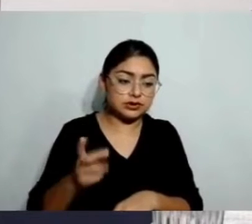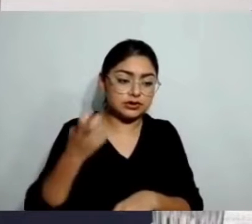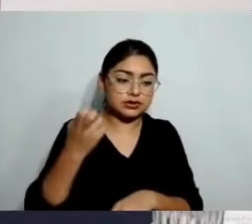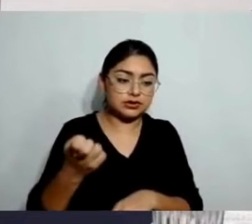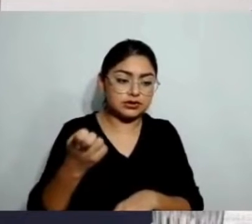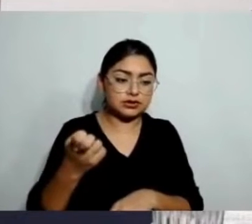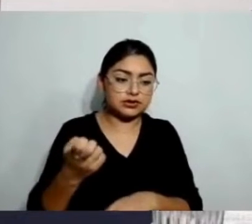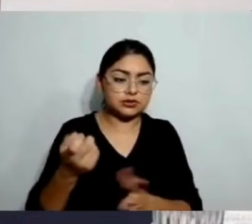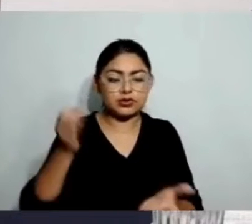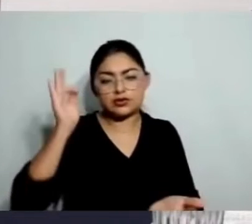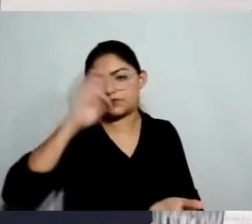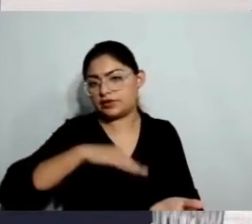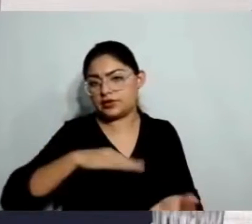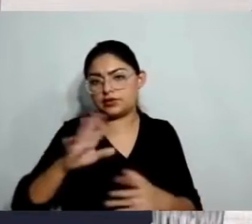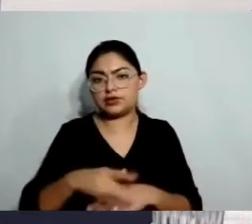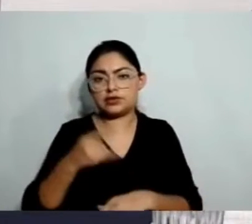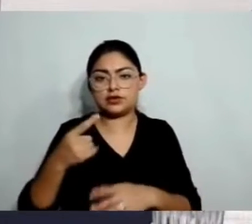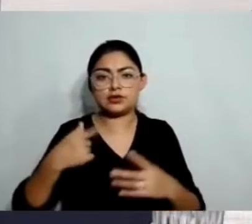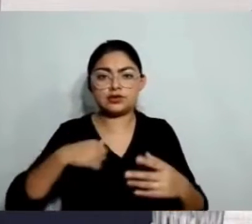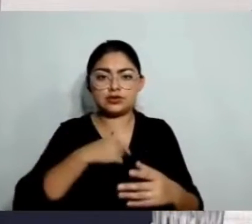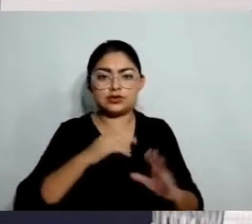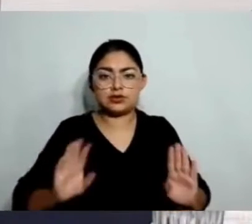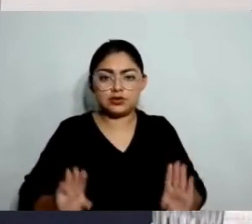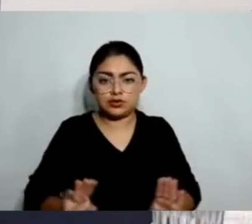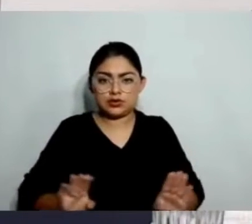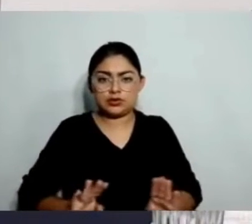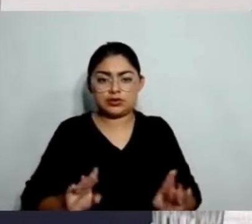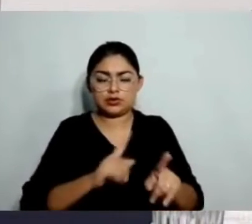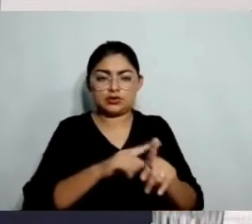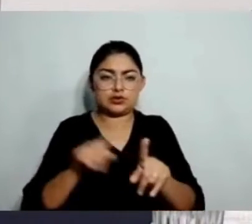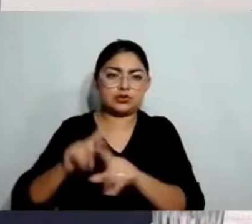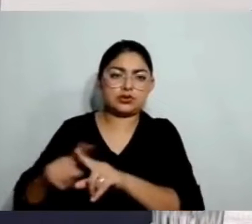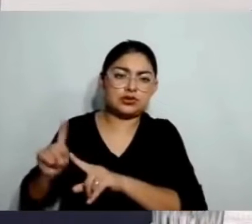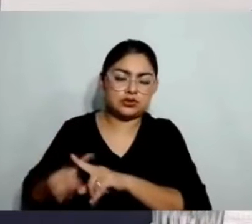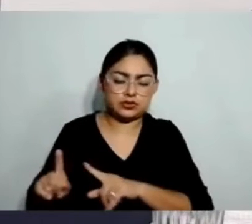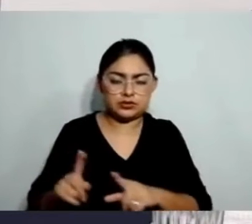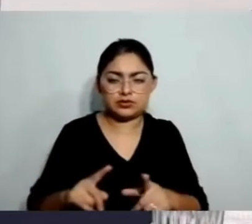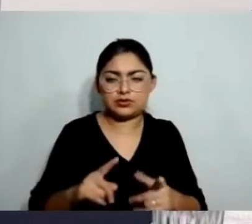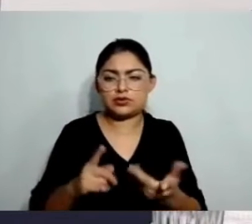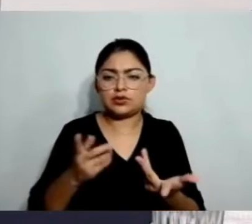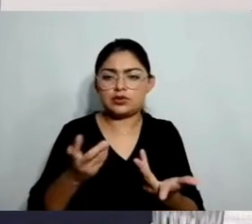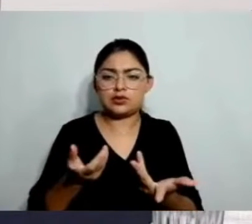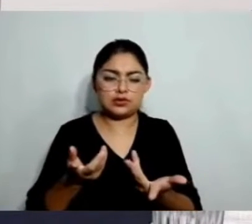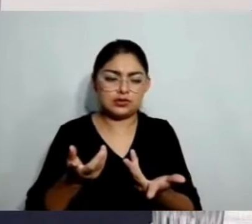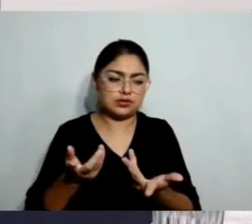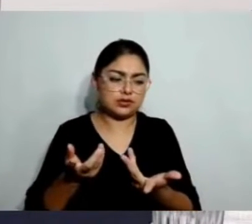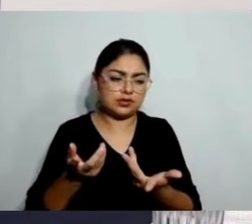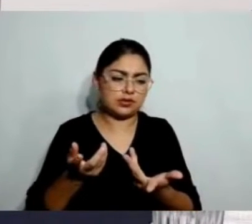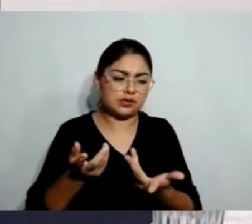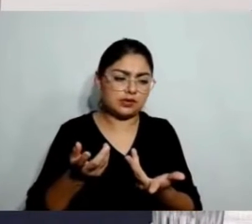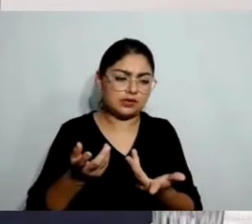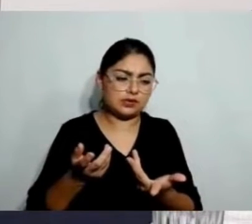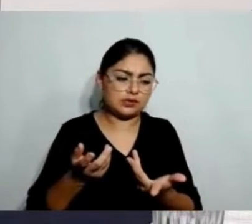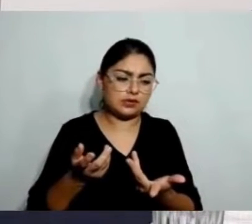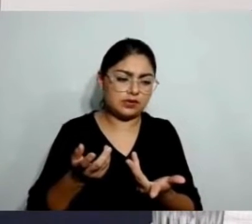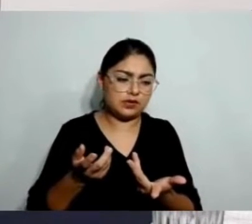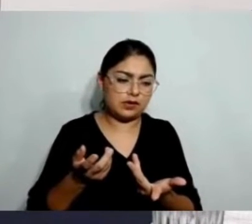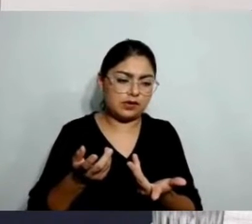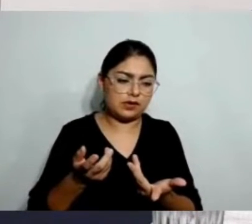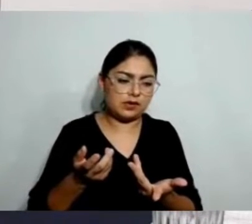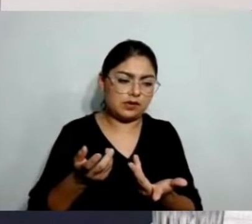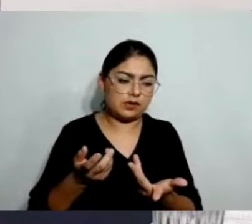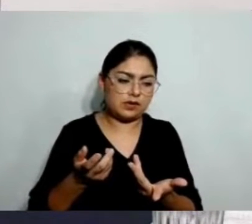dentro de la diversidad que tenemos fácticamente o sea en los hechos personas que se encuentran en posición